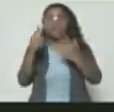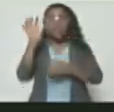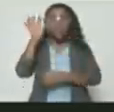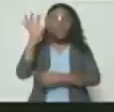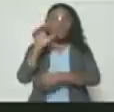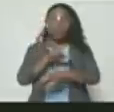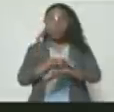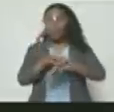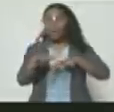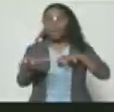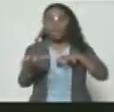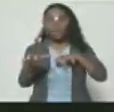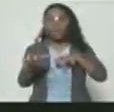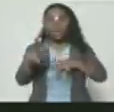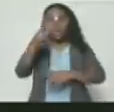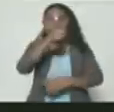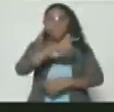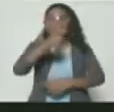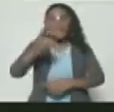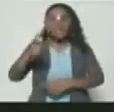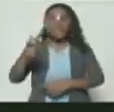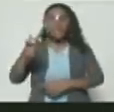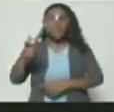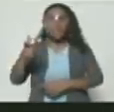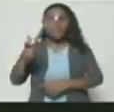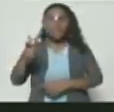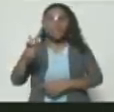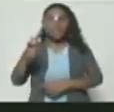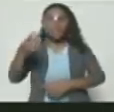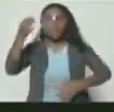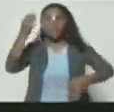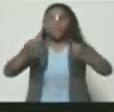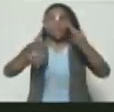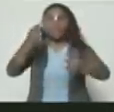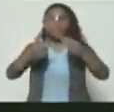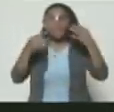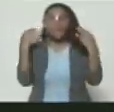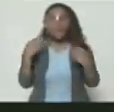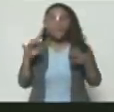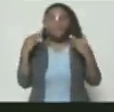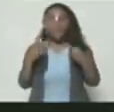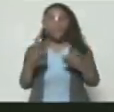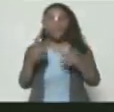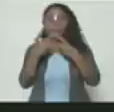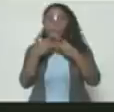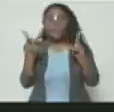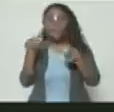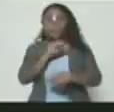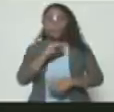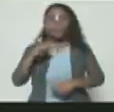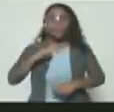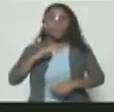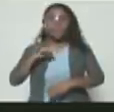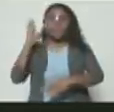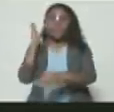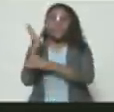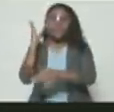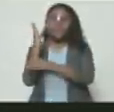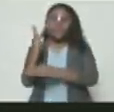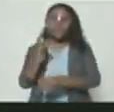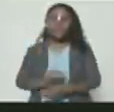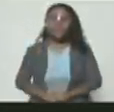con mayor cantidad de personas jurídicas, naturales, públicas y privadas